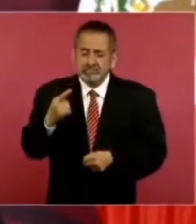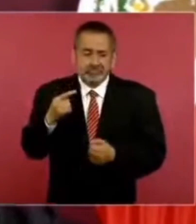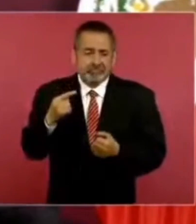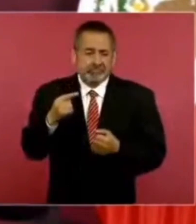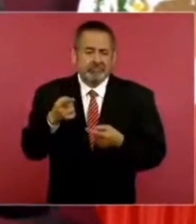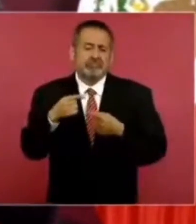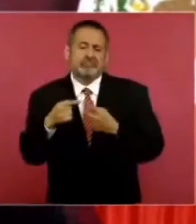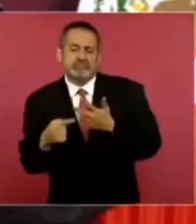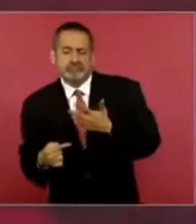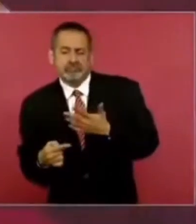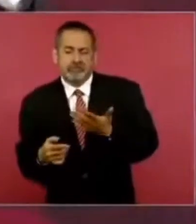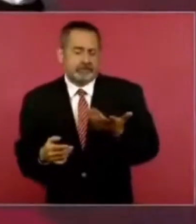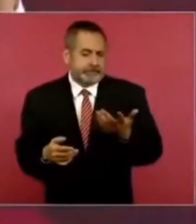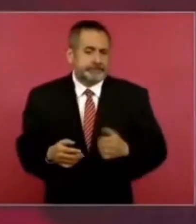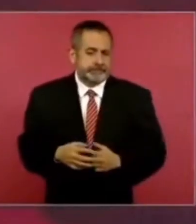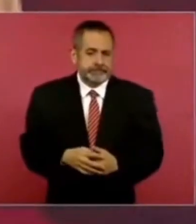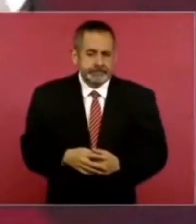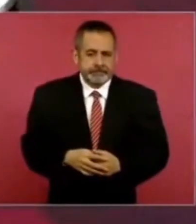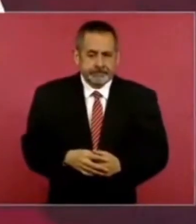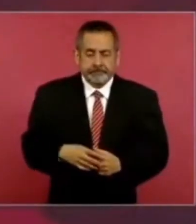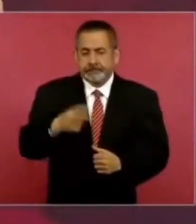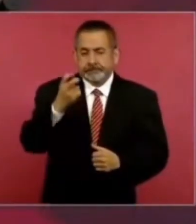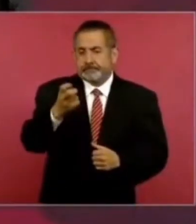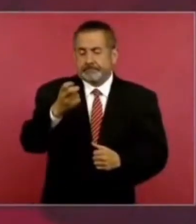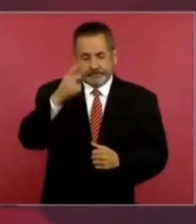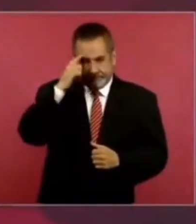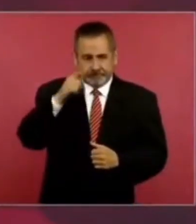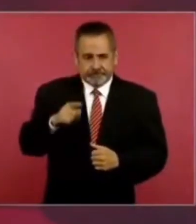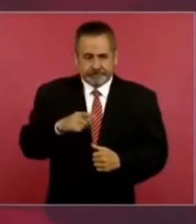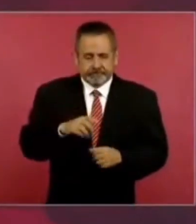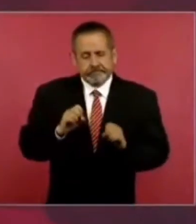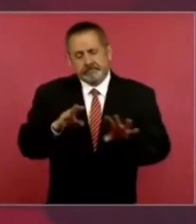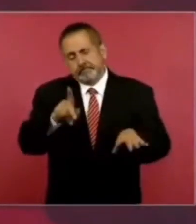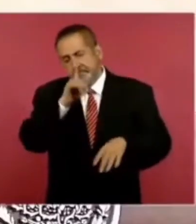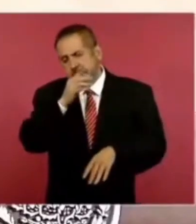Por eso no hay que ceder.